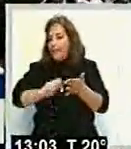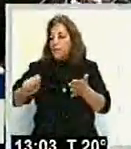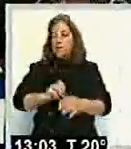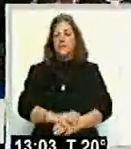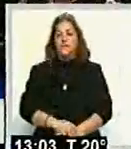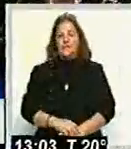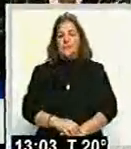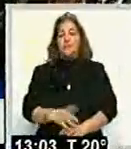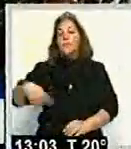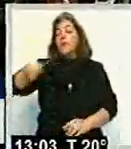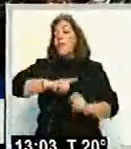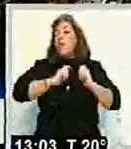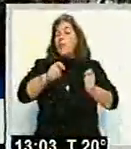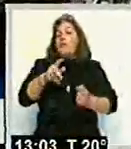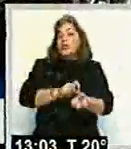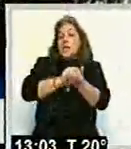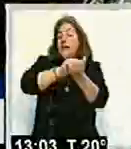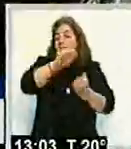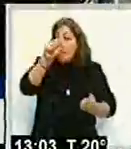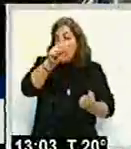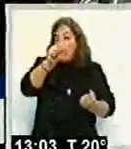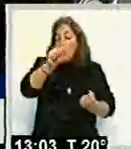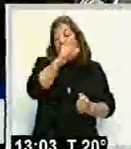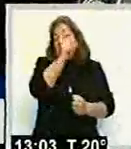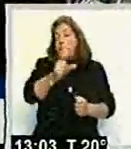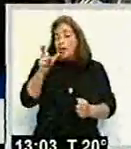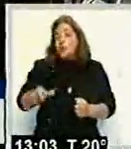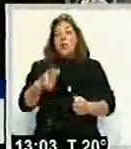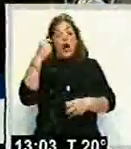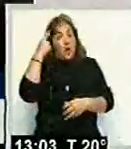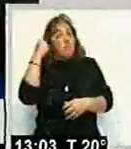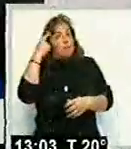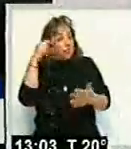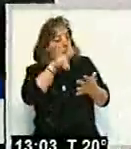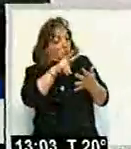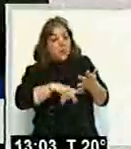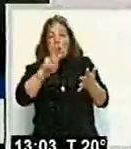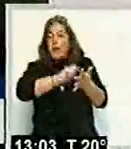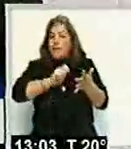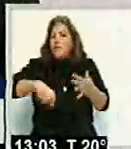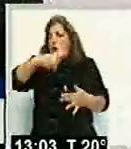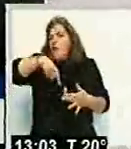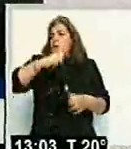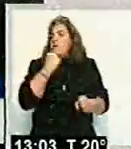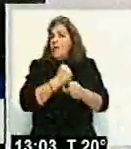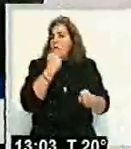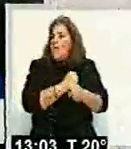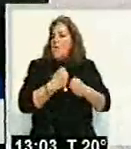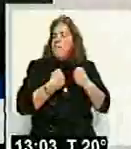Estamos entregando el certificado 9000 de personas alfabetizadas. Nosotros venimos trabajando